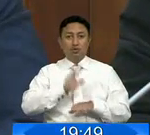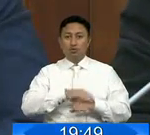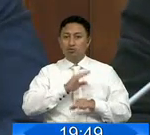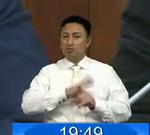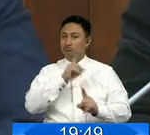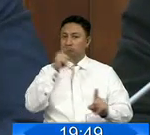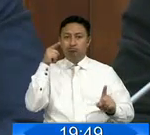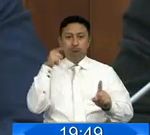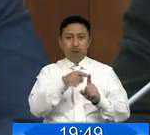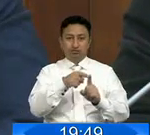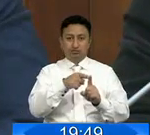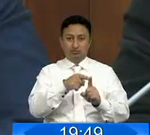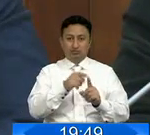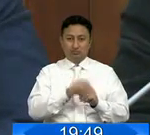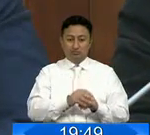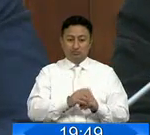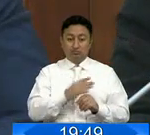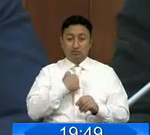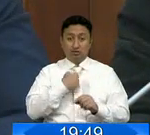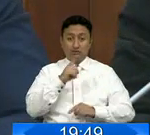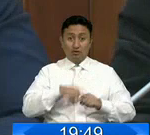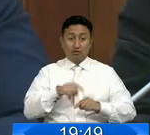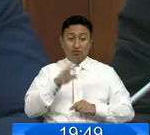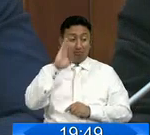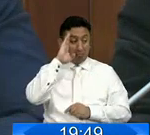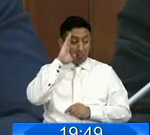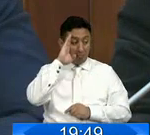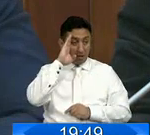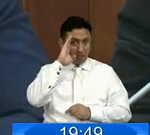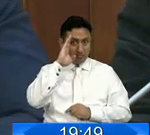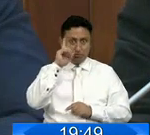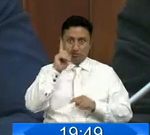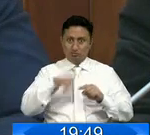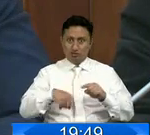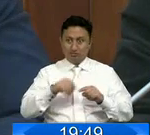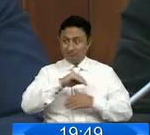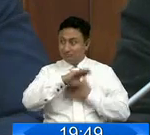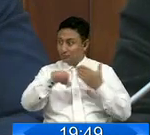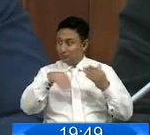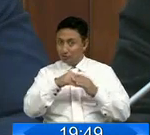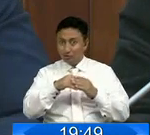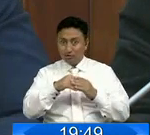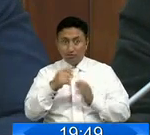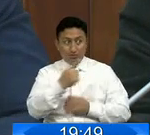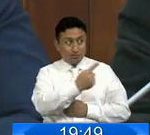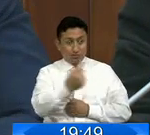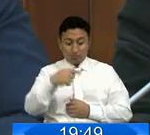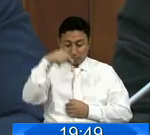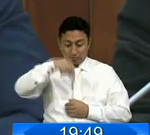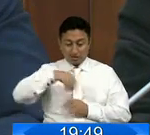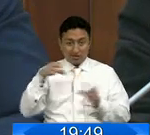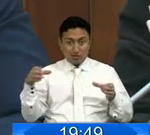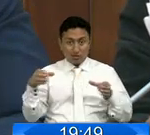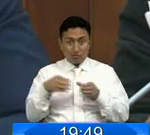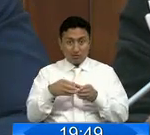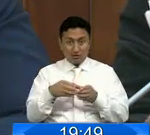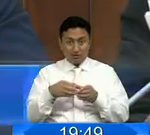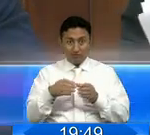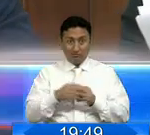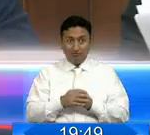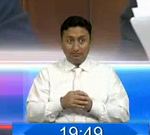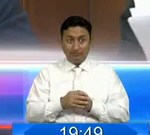no podemos lavarnos las manos. Todos los miembros quienes formaron parte del